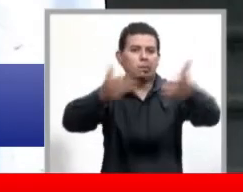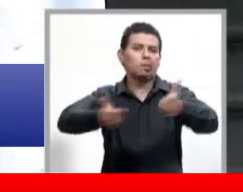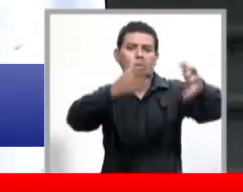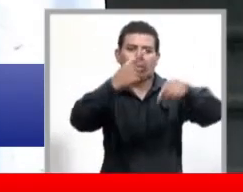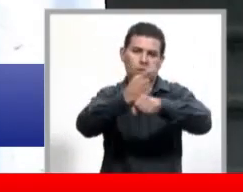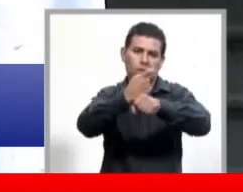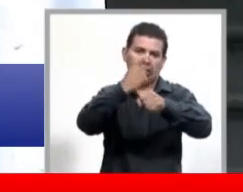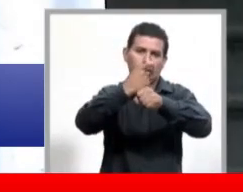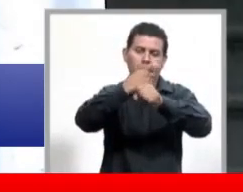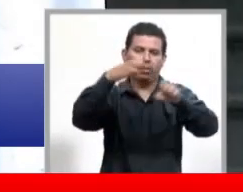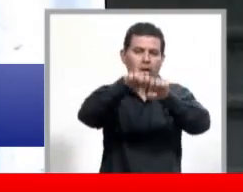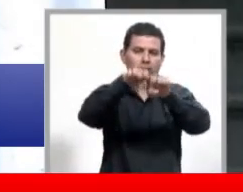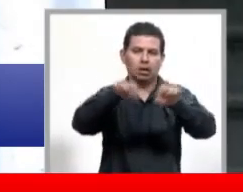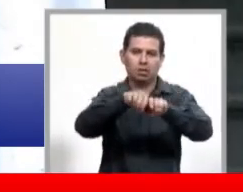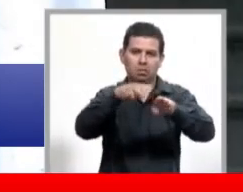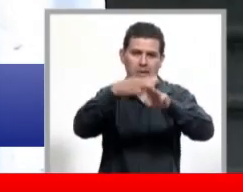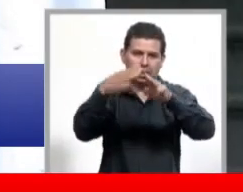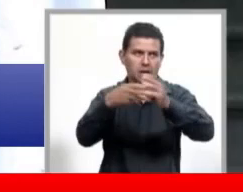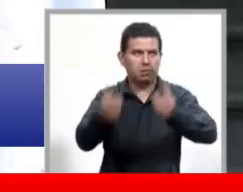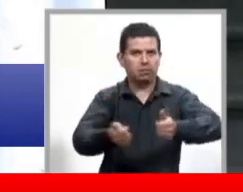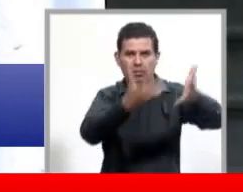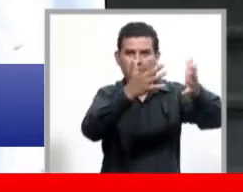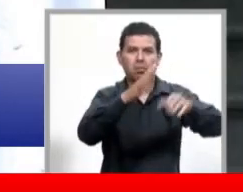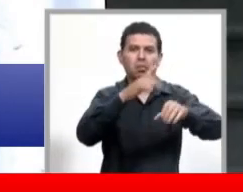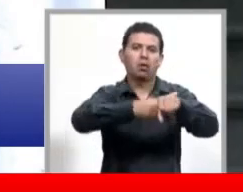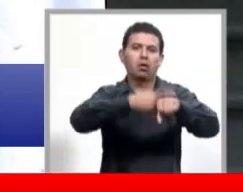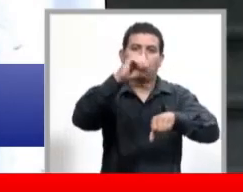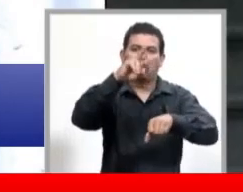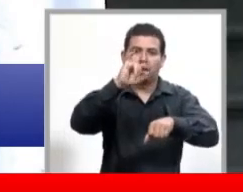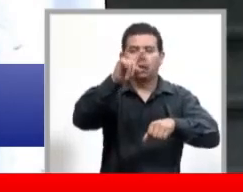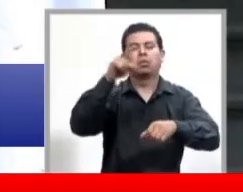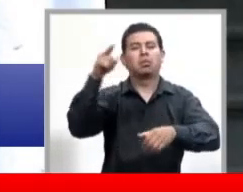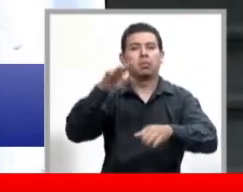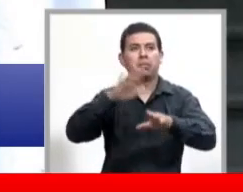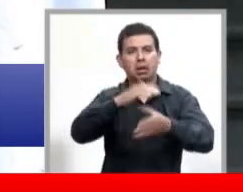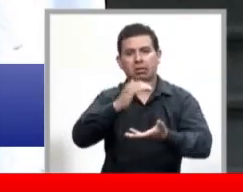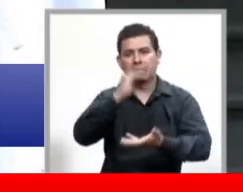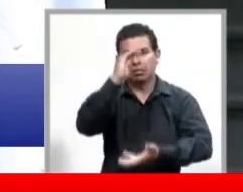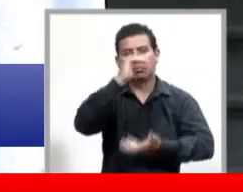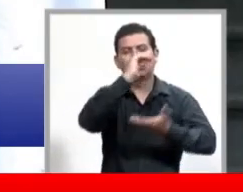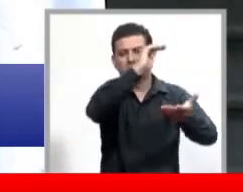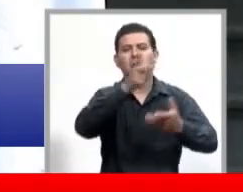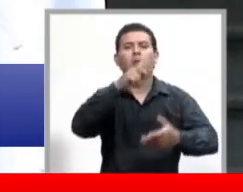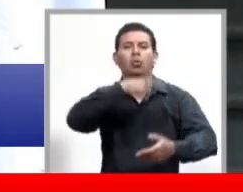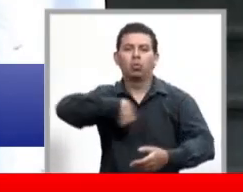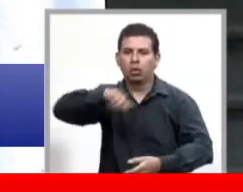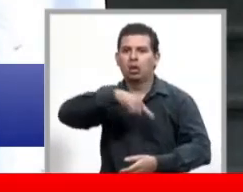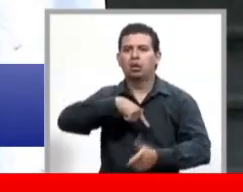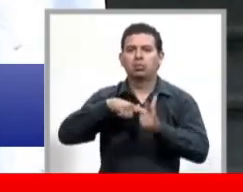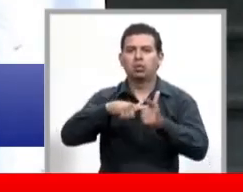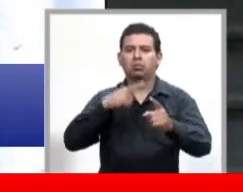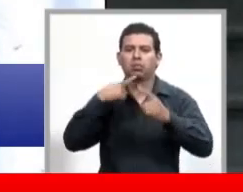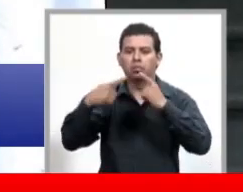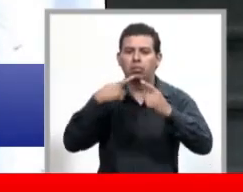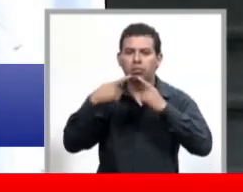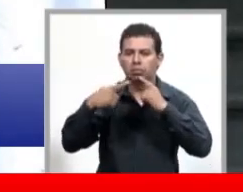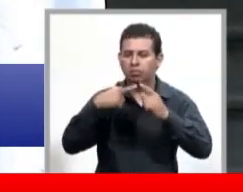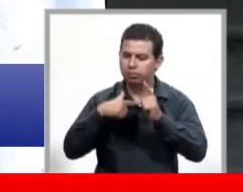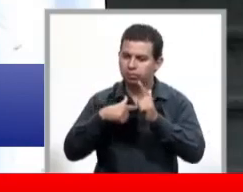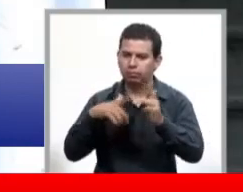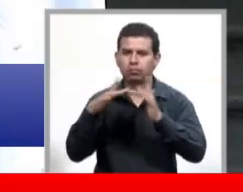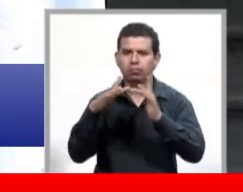demanda de pacientes COVID-19, pero estamos coordinados y una vez